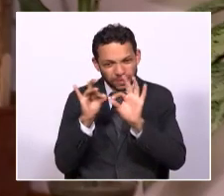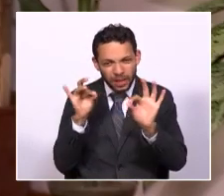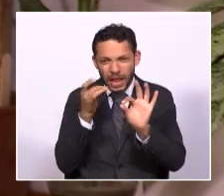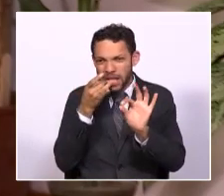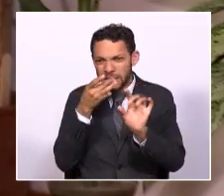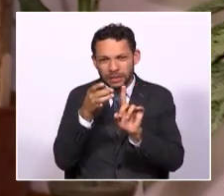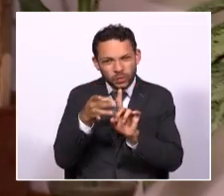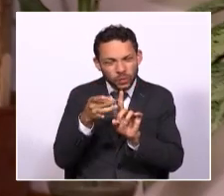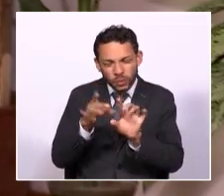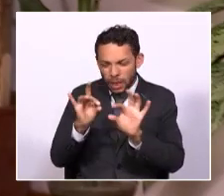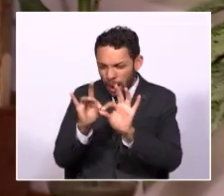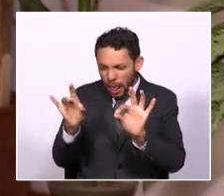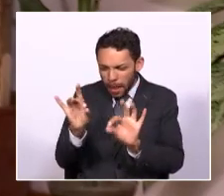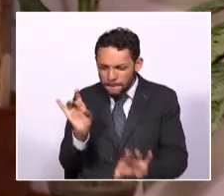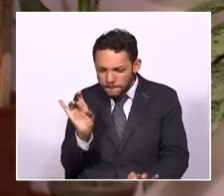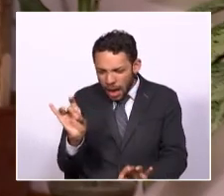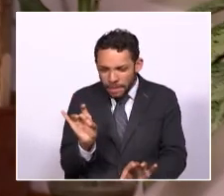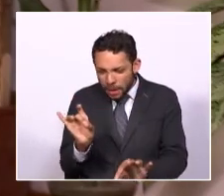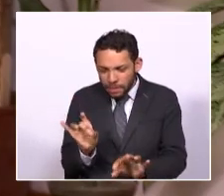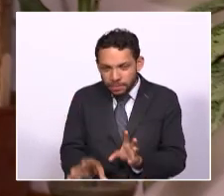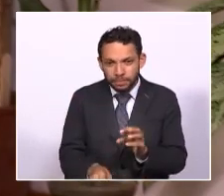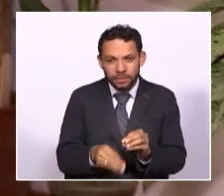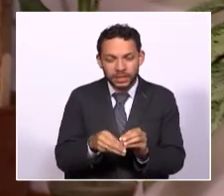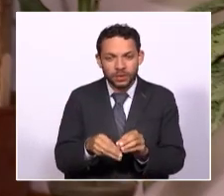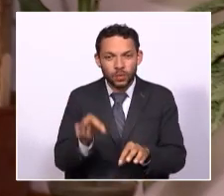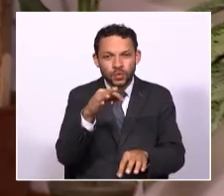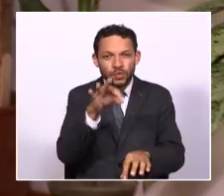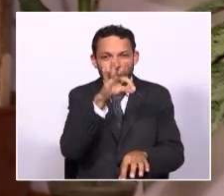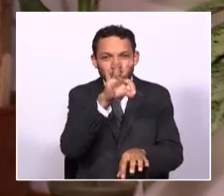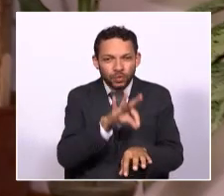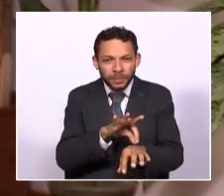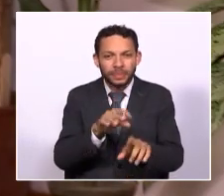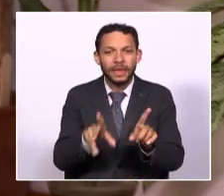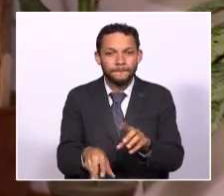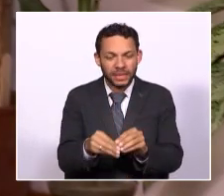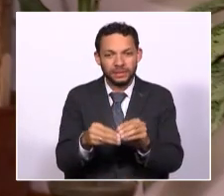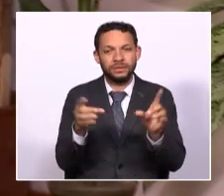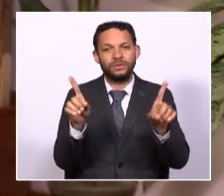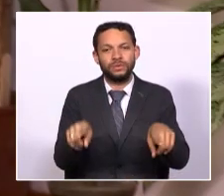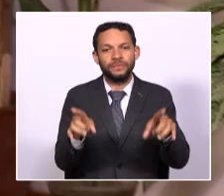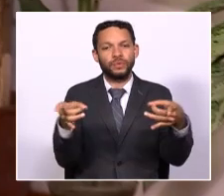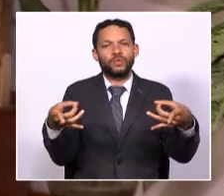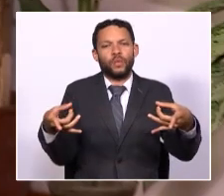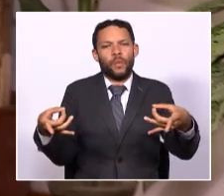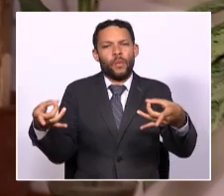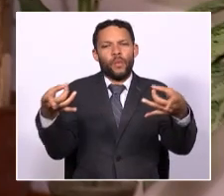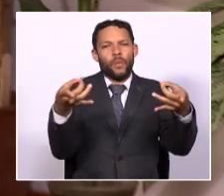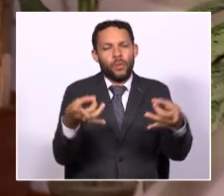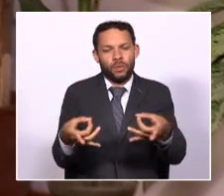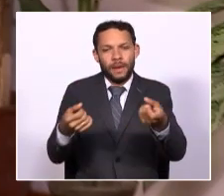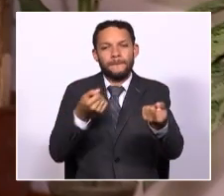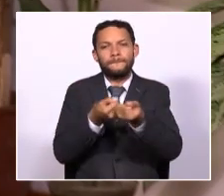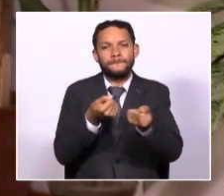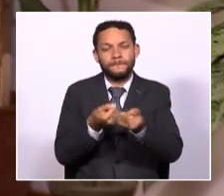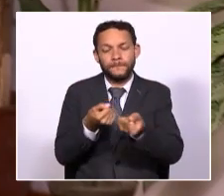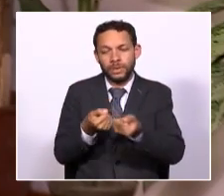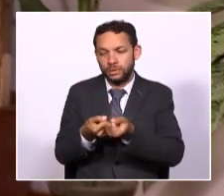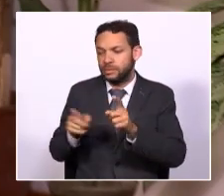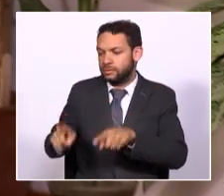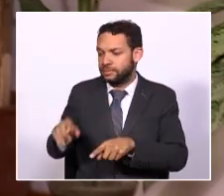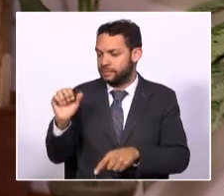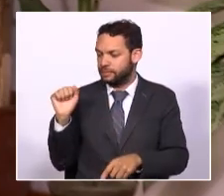con ventosas, que es un tema que no alcanzamos a hablar hoy en el manejo del dolor, que lo hace también el doctor Raúl Andrés Londoño,